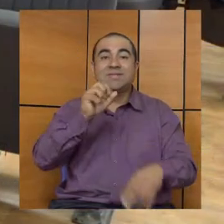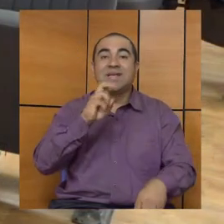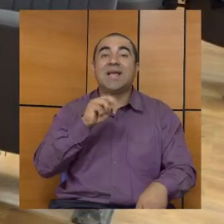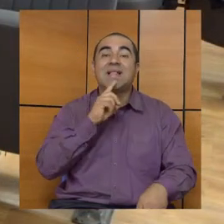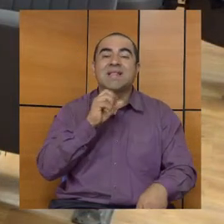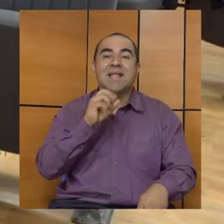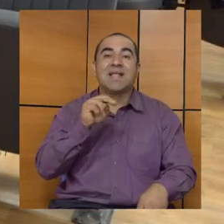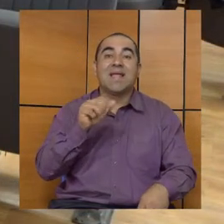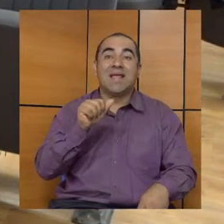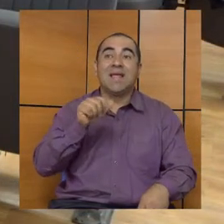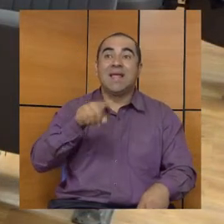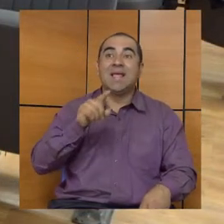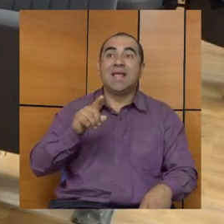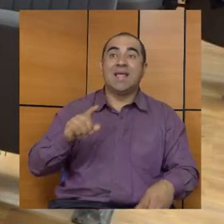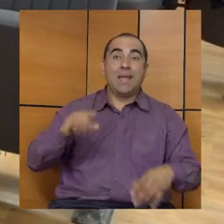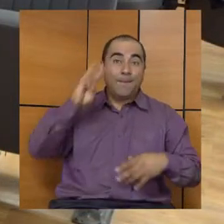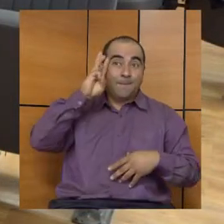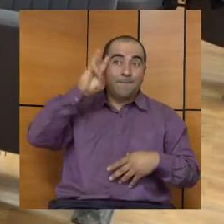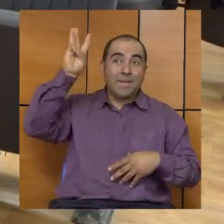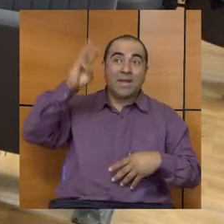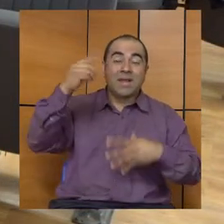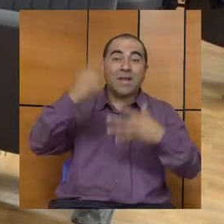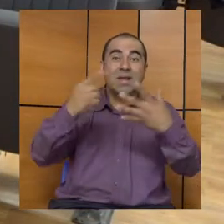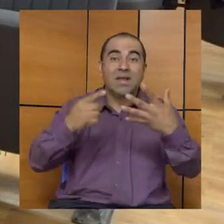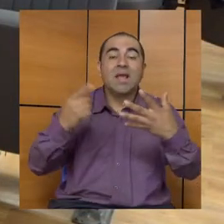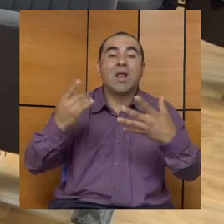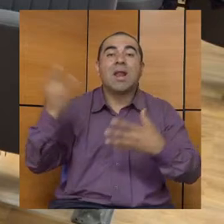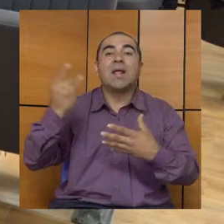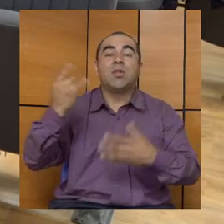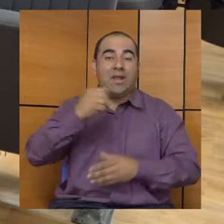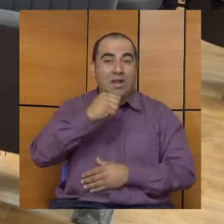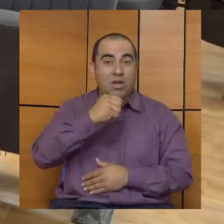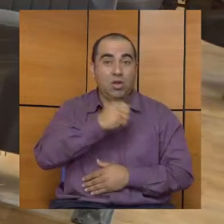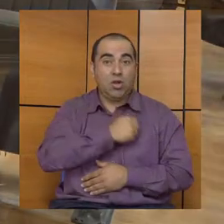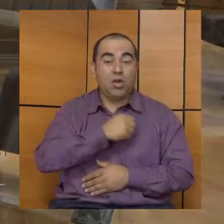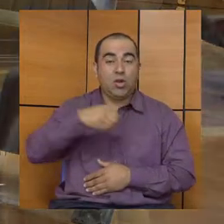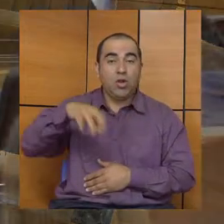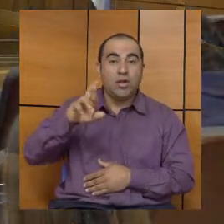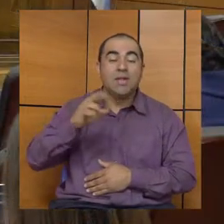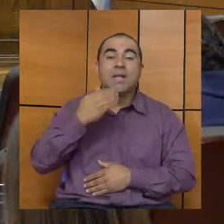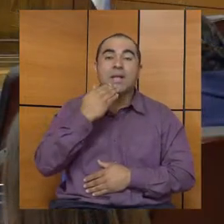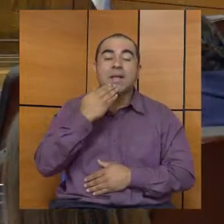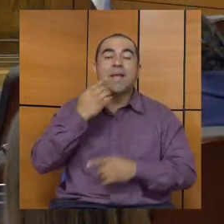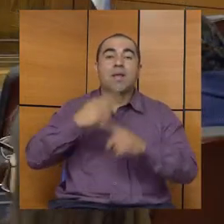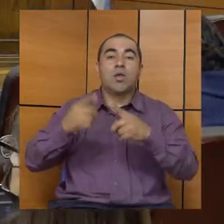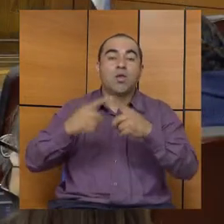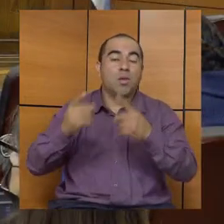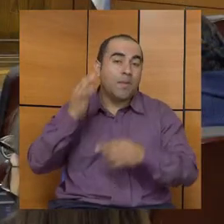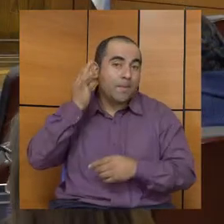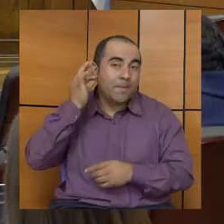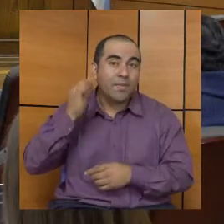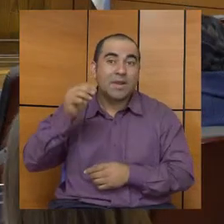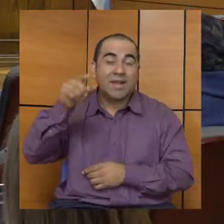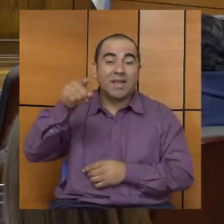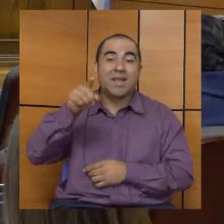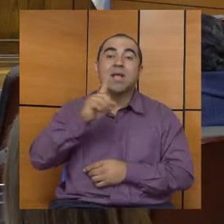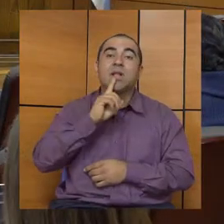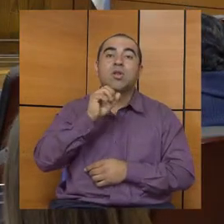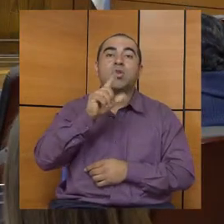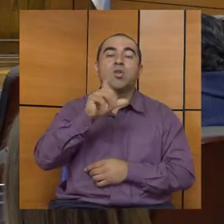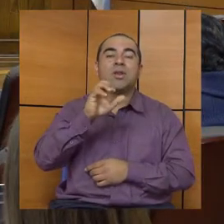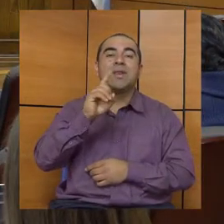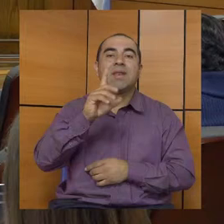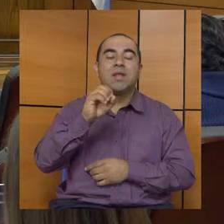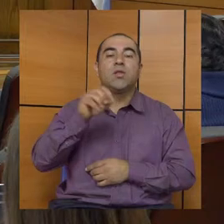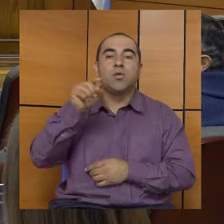Salud Pública de la Facultad de Medicina de la Universidad Católica del Norte, la doctora Elizabeth Grandón Toledo, directora del